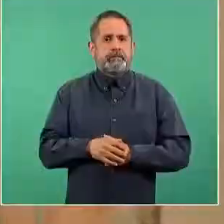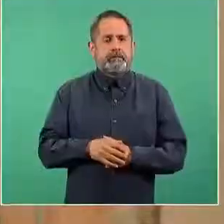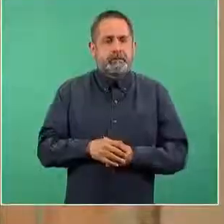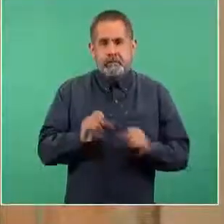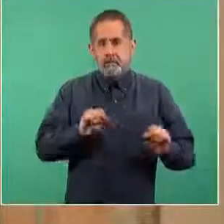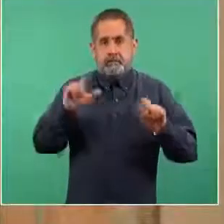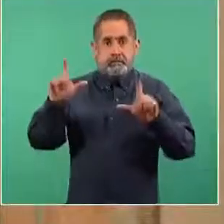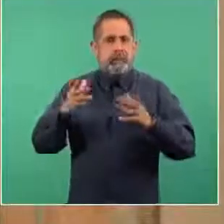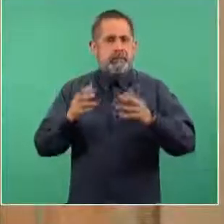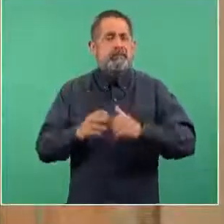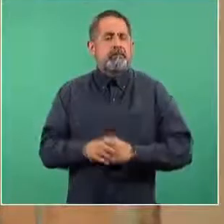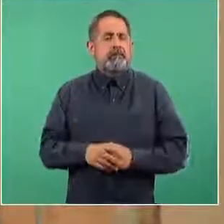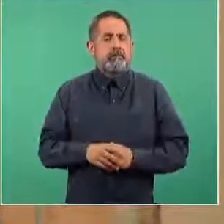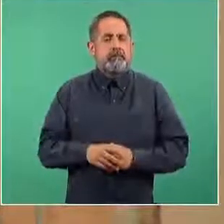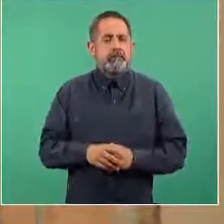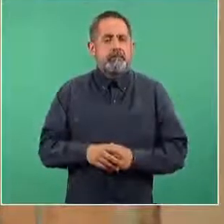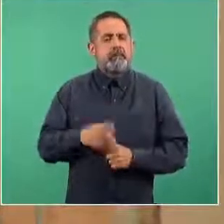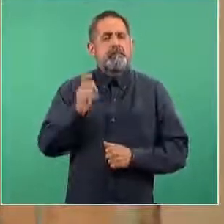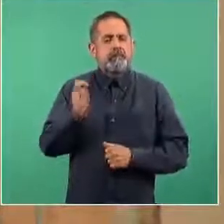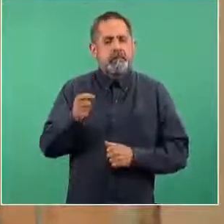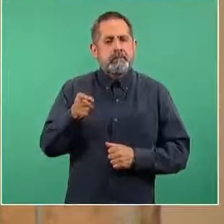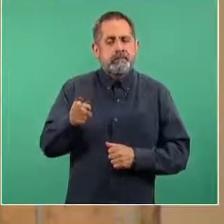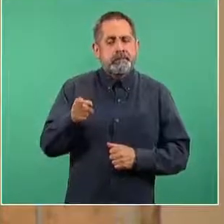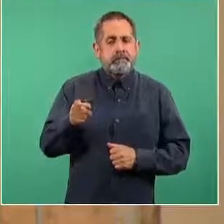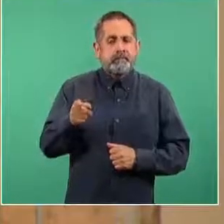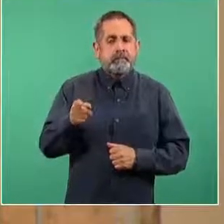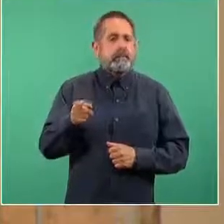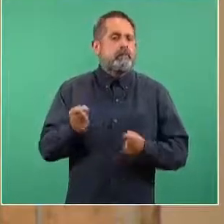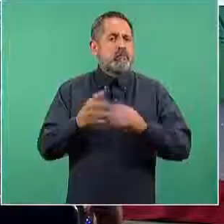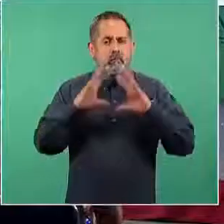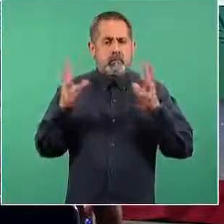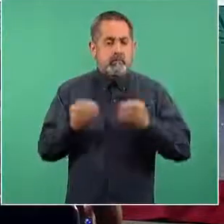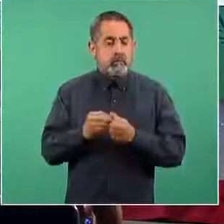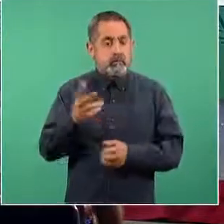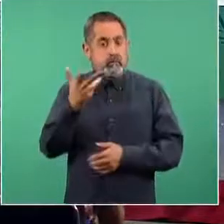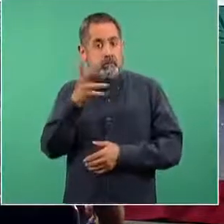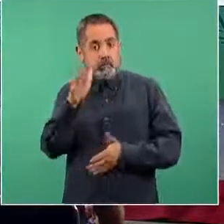siguiente diapositiva, donde están justo las dosis acumuladas. Ya son